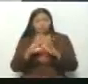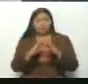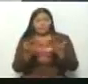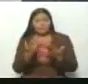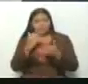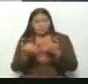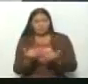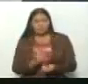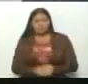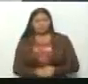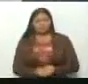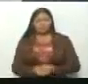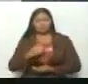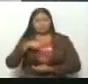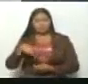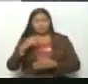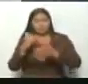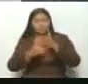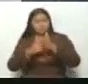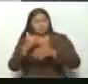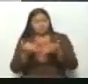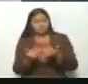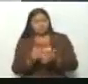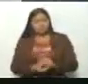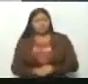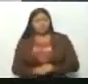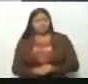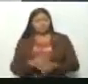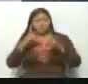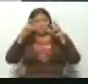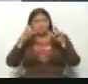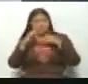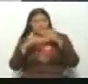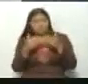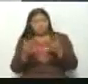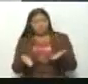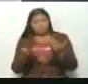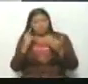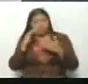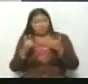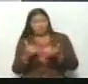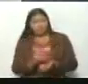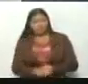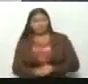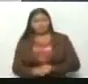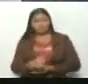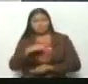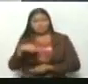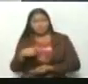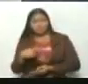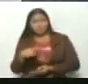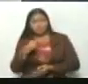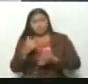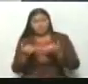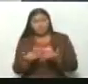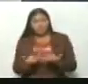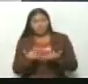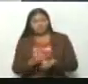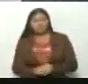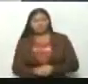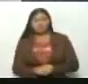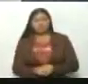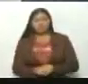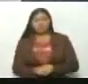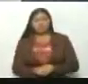como requerimiento, insumo, hay registro fotográfico de lo que se viene levantando. Y además hay un requerimiento de materiales,